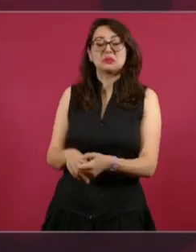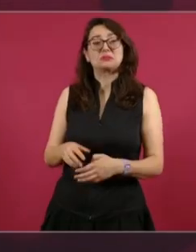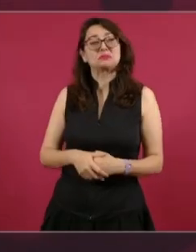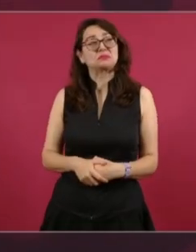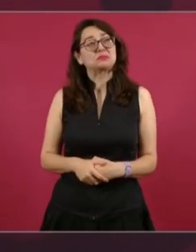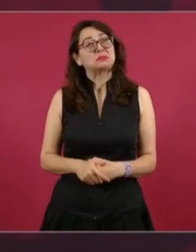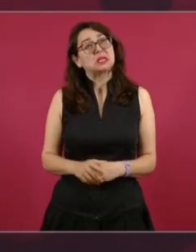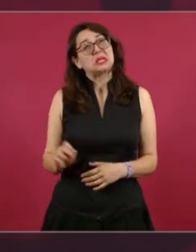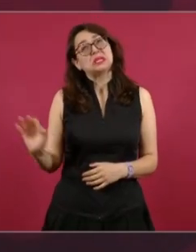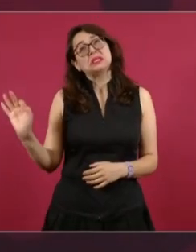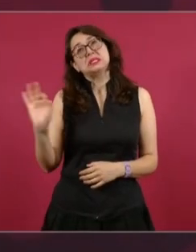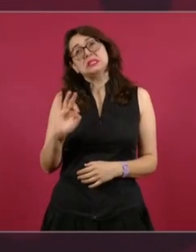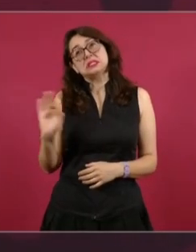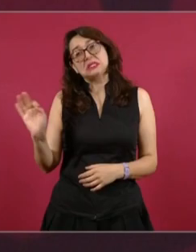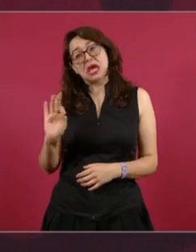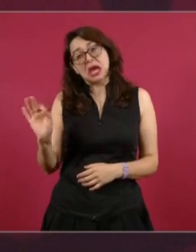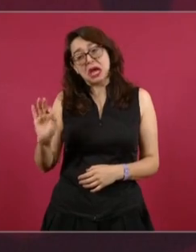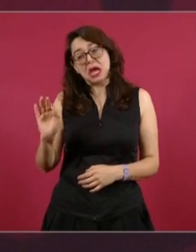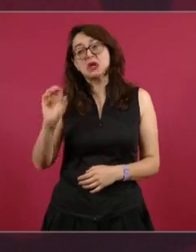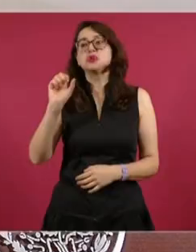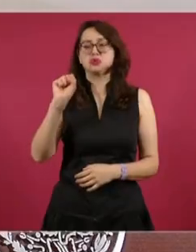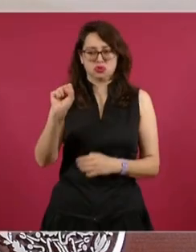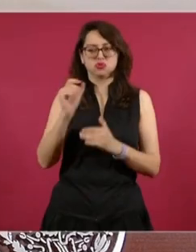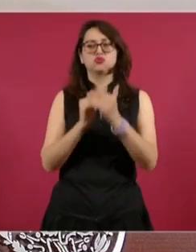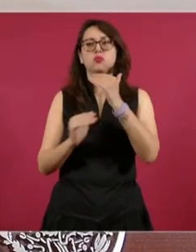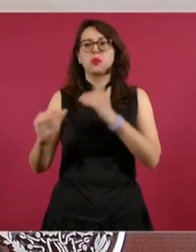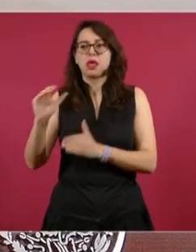sería Suprema Corte del Derecho,